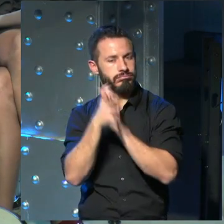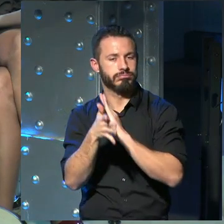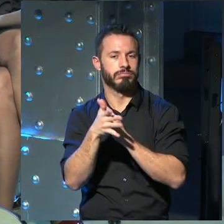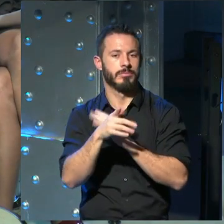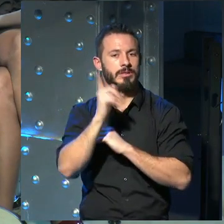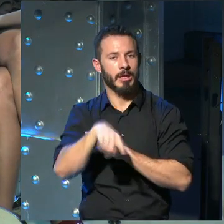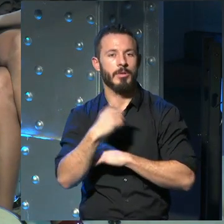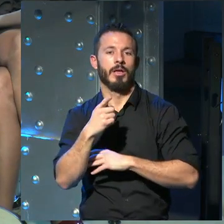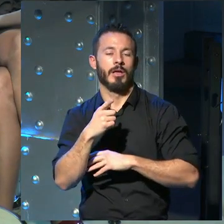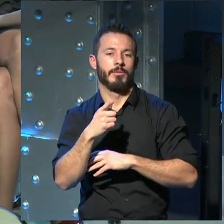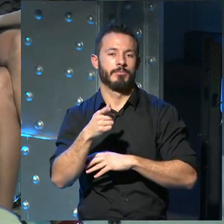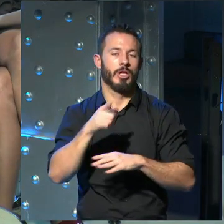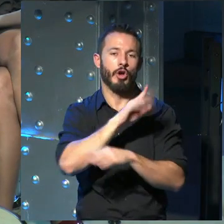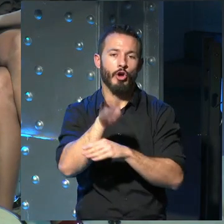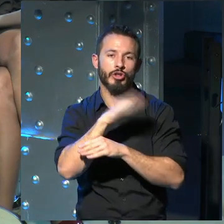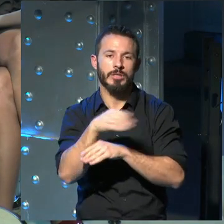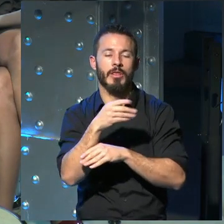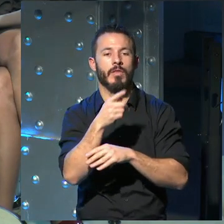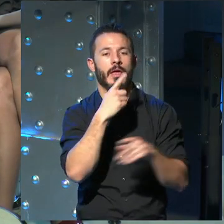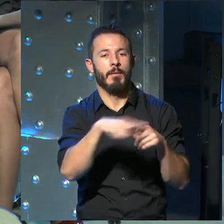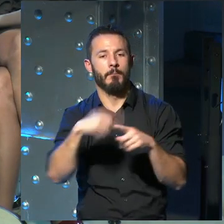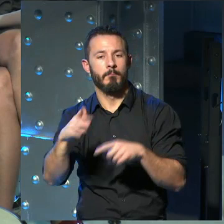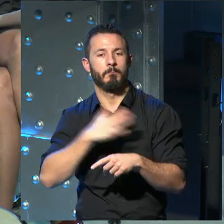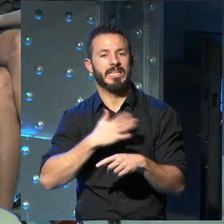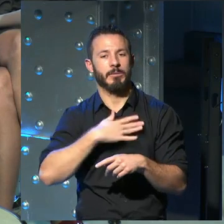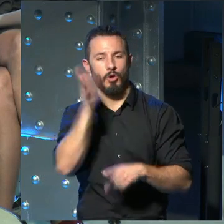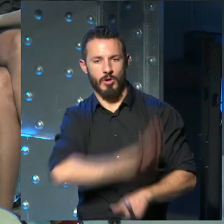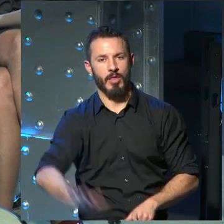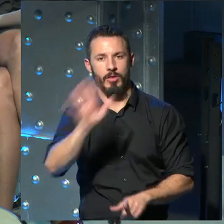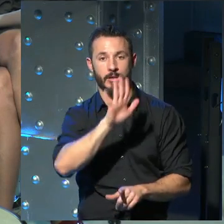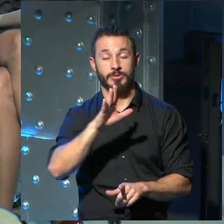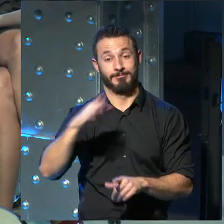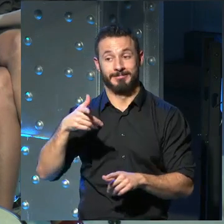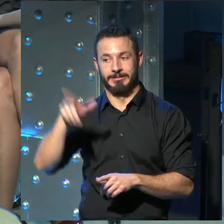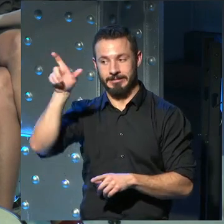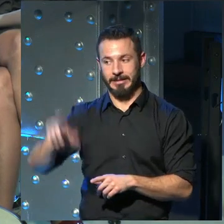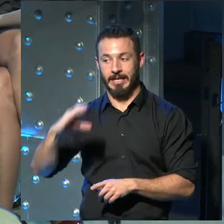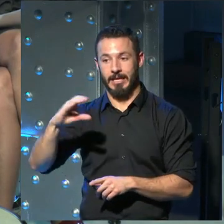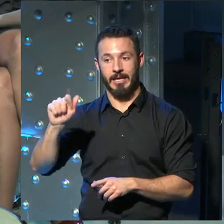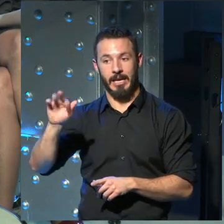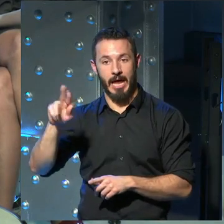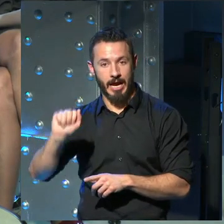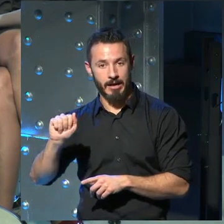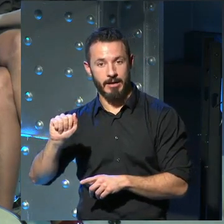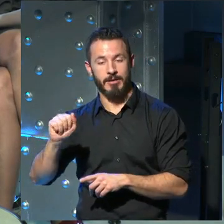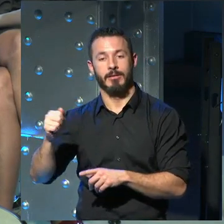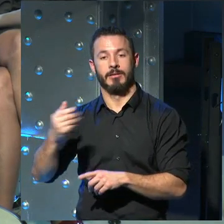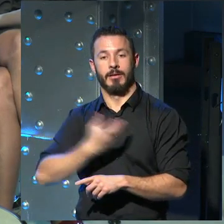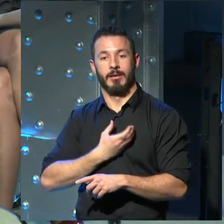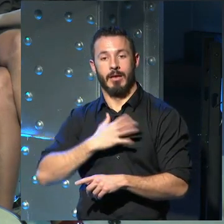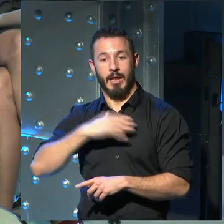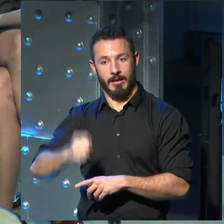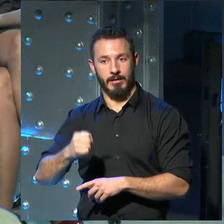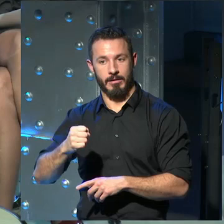la conservación del patrimonio nacional, se acercó Clara Luquero, alcalde de Segovia.